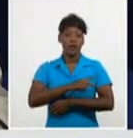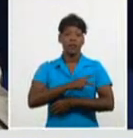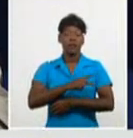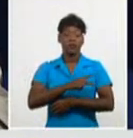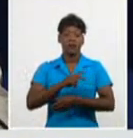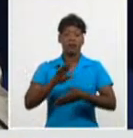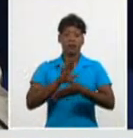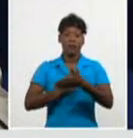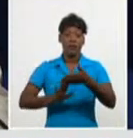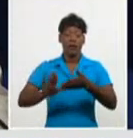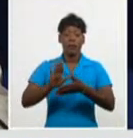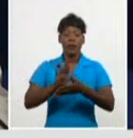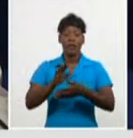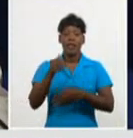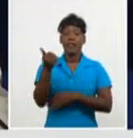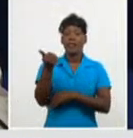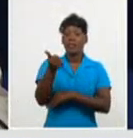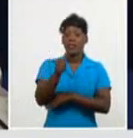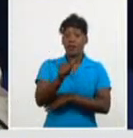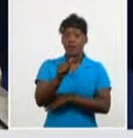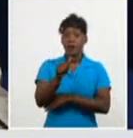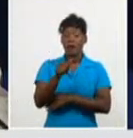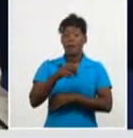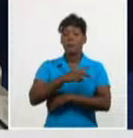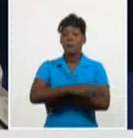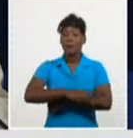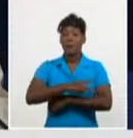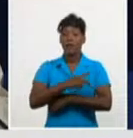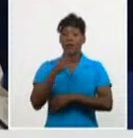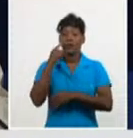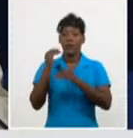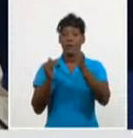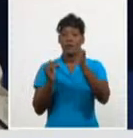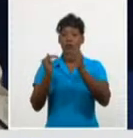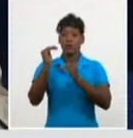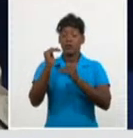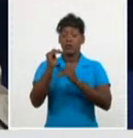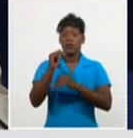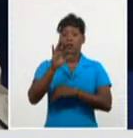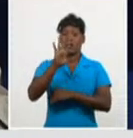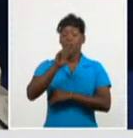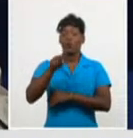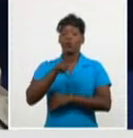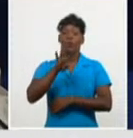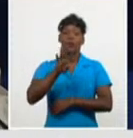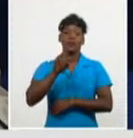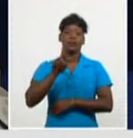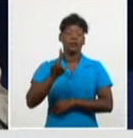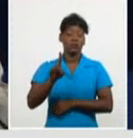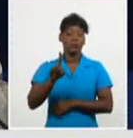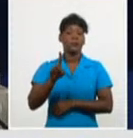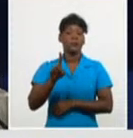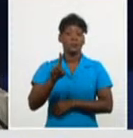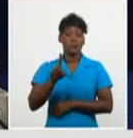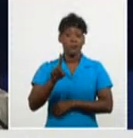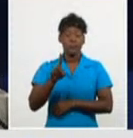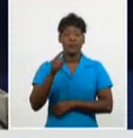tienen la tasa de letalidad por encima de 5,41, que es la de esta